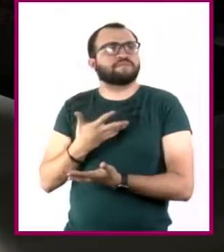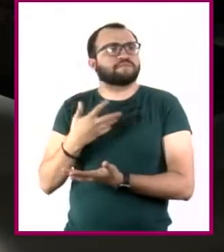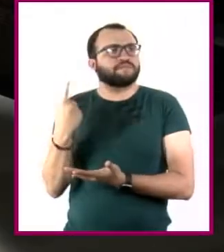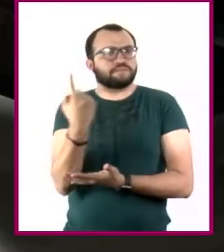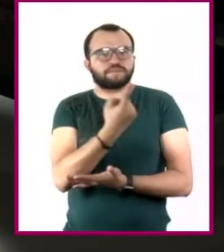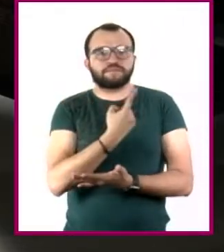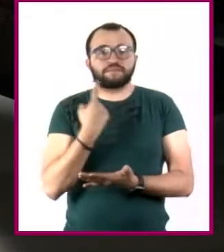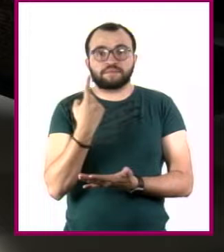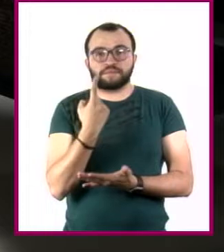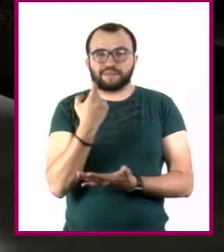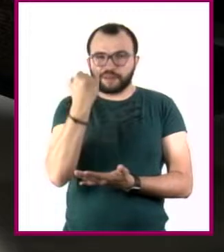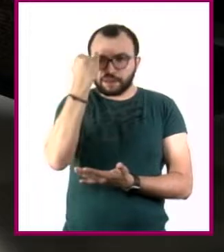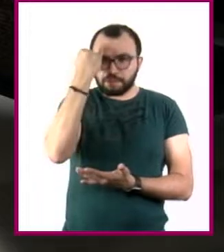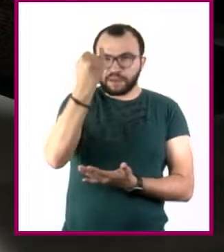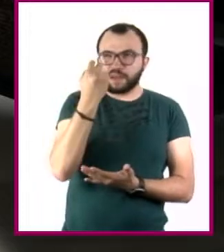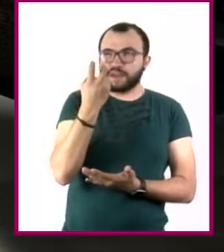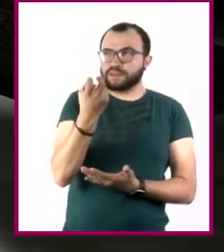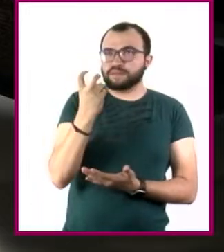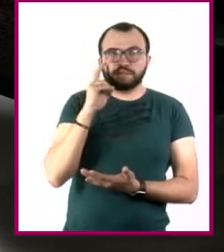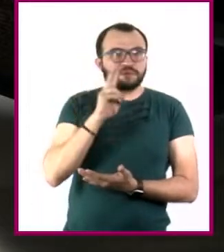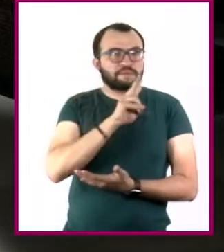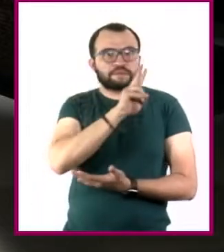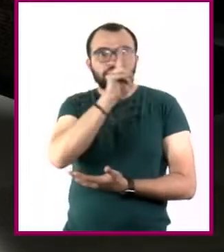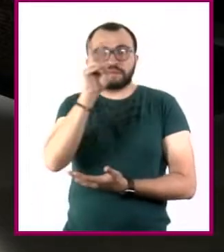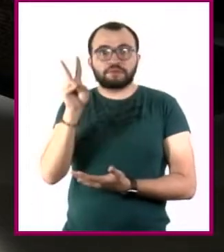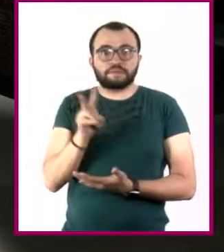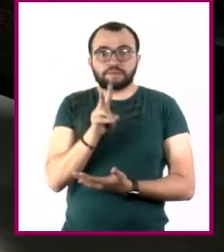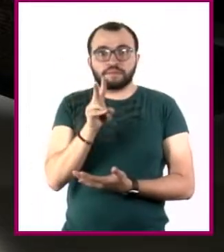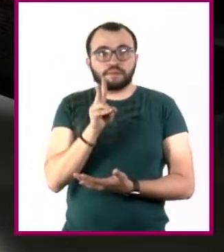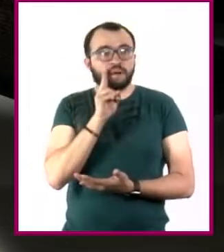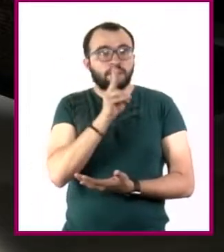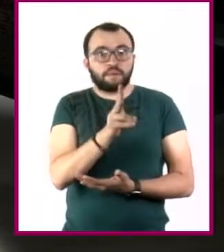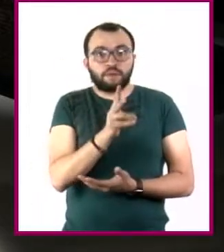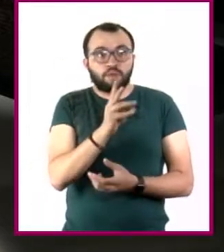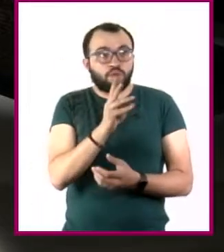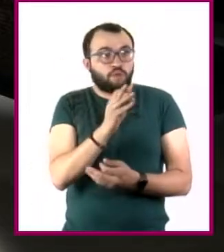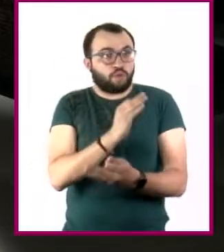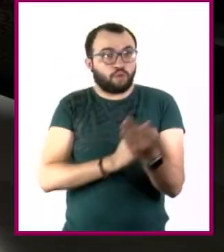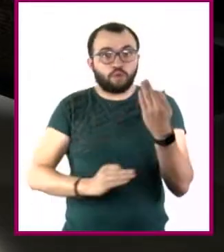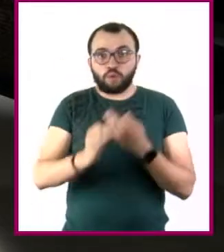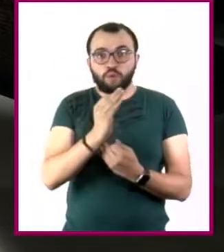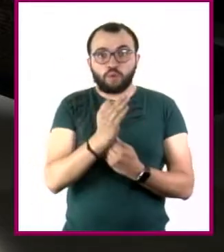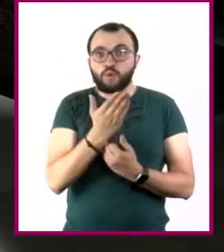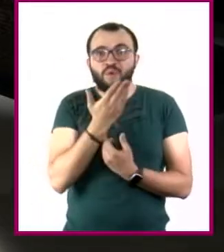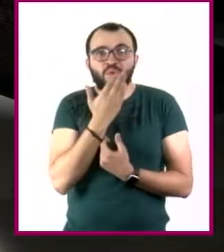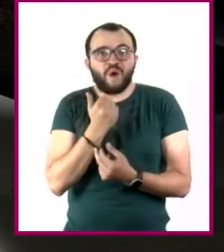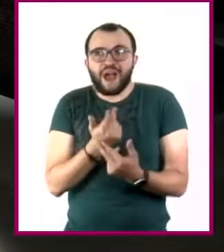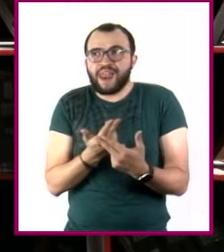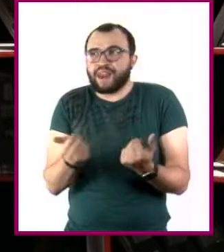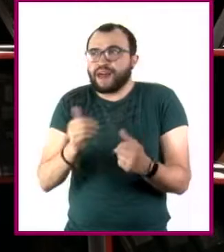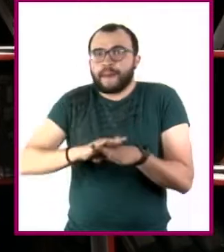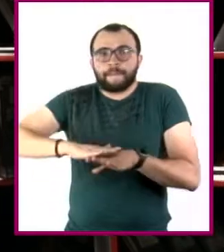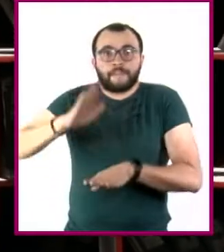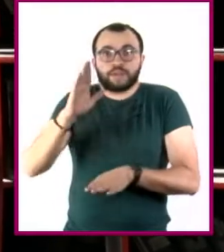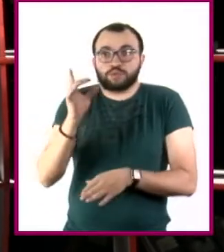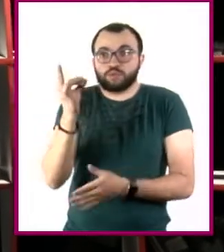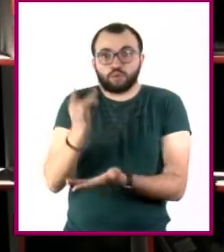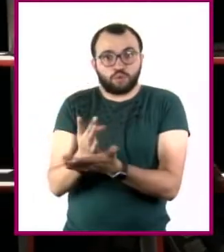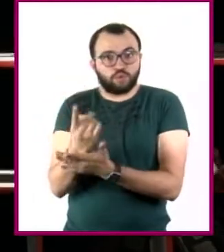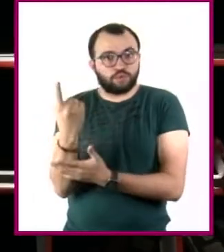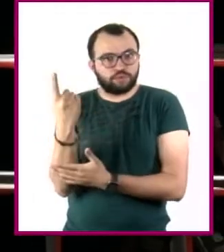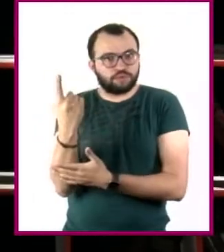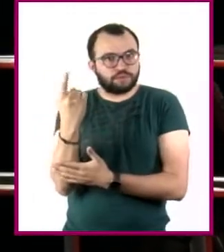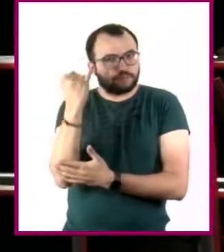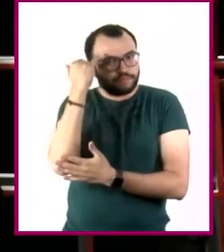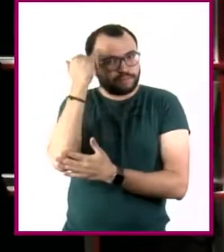¿Te imaginas que esto que ves fuera todo cuanto existe? ¿Que no hubiera nada más que esto? En este